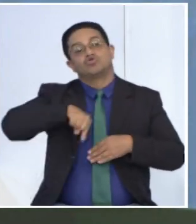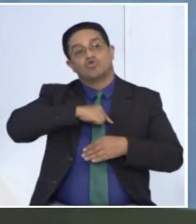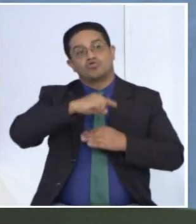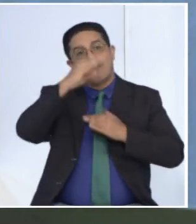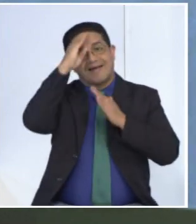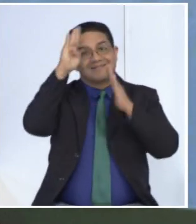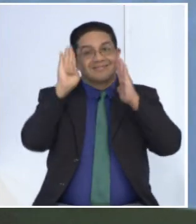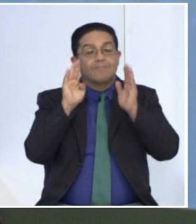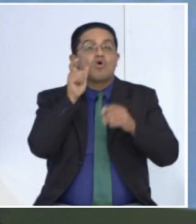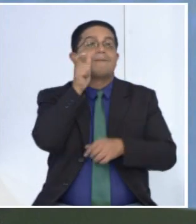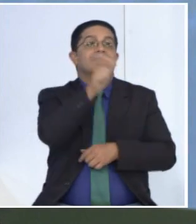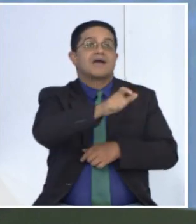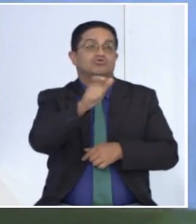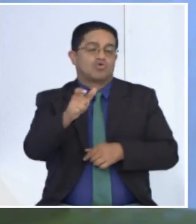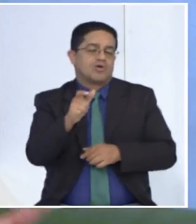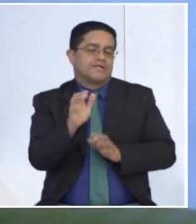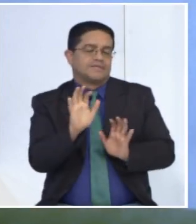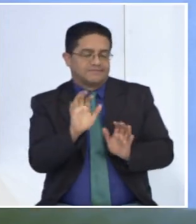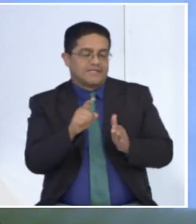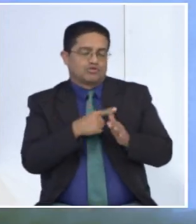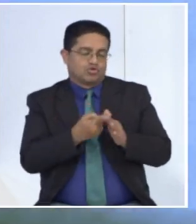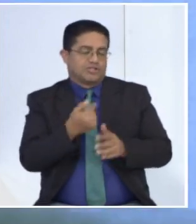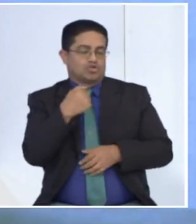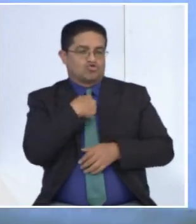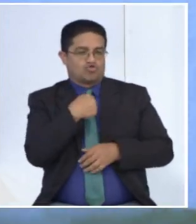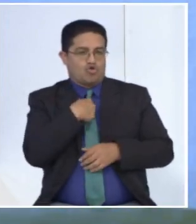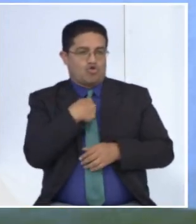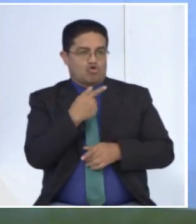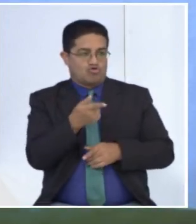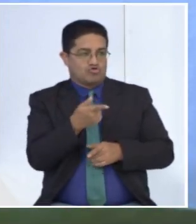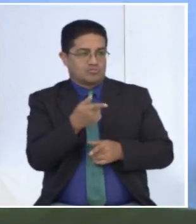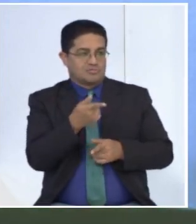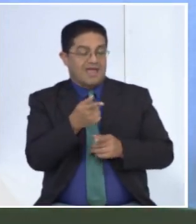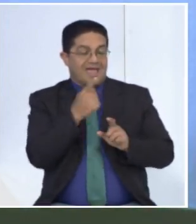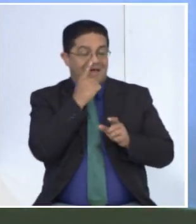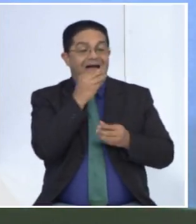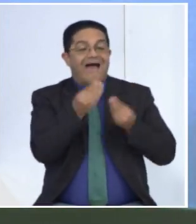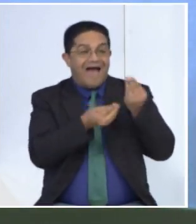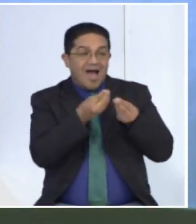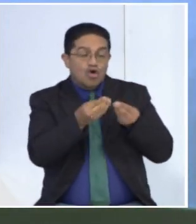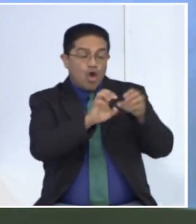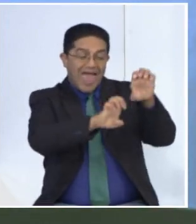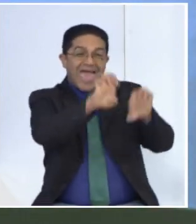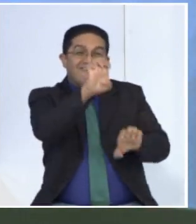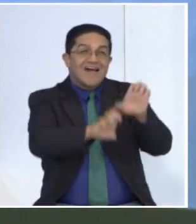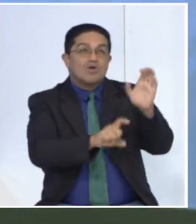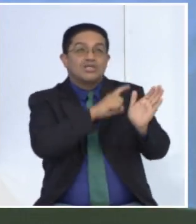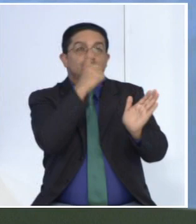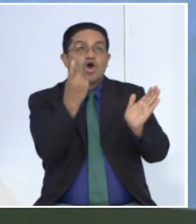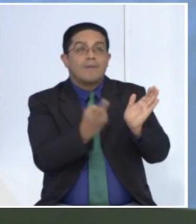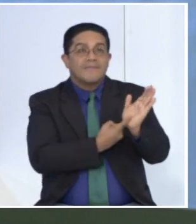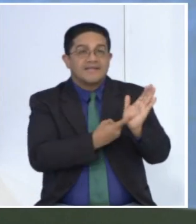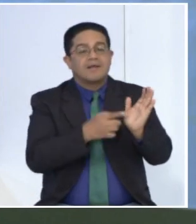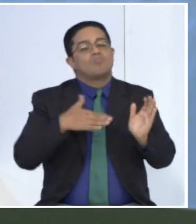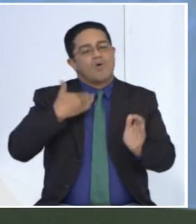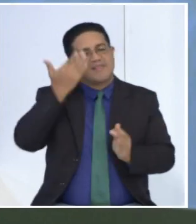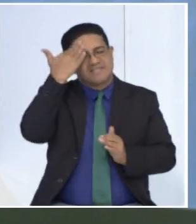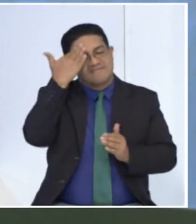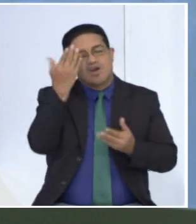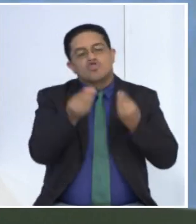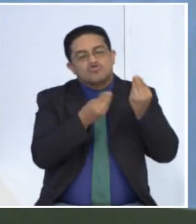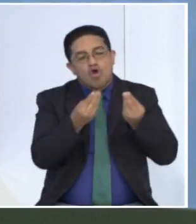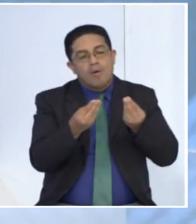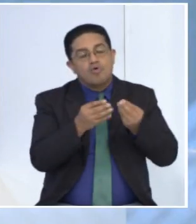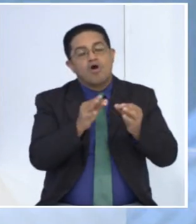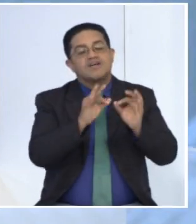y si uno como cirujano cardiovascular o cirujano vascular realiza la evaluación total del paciente, puede saber cuál es su estatus vascular. Entonces,